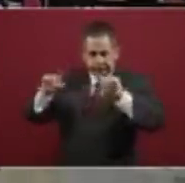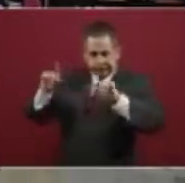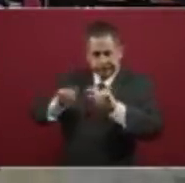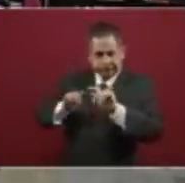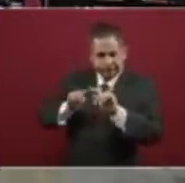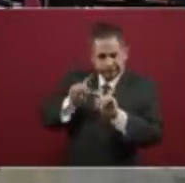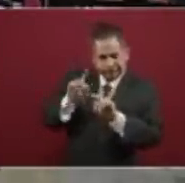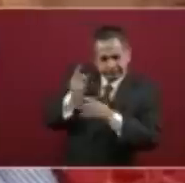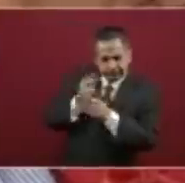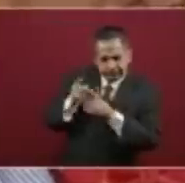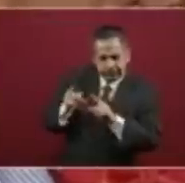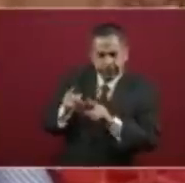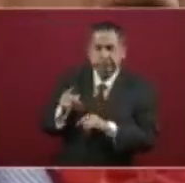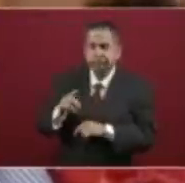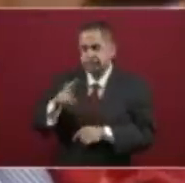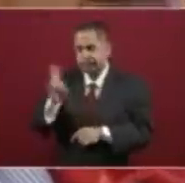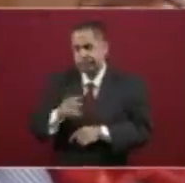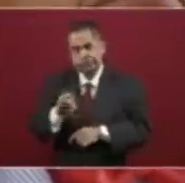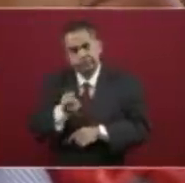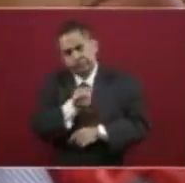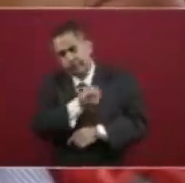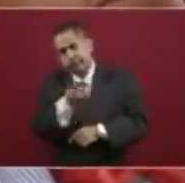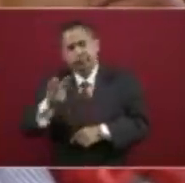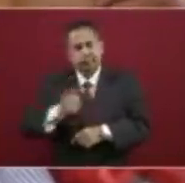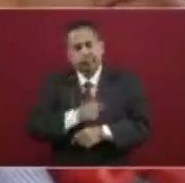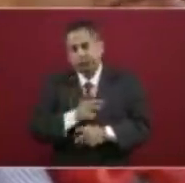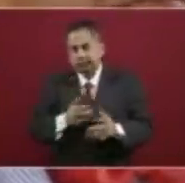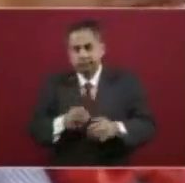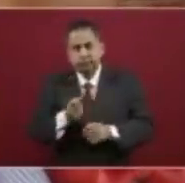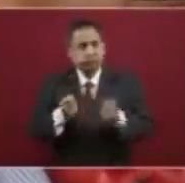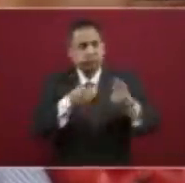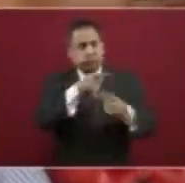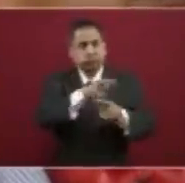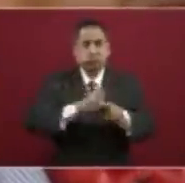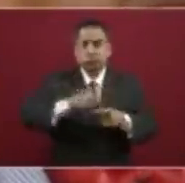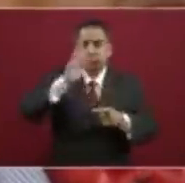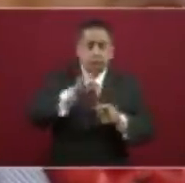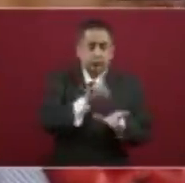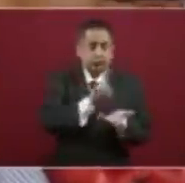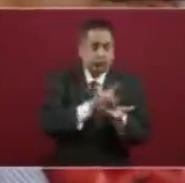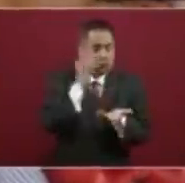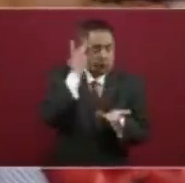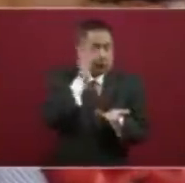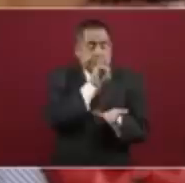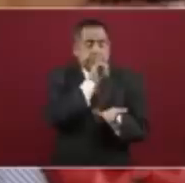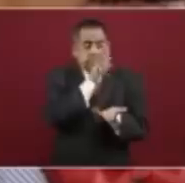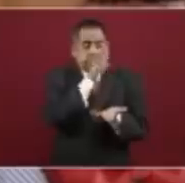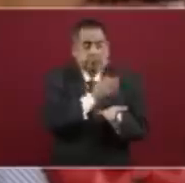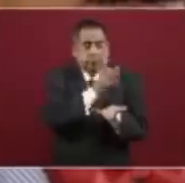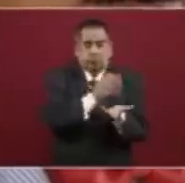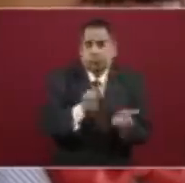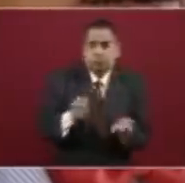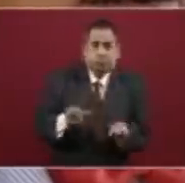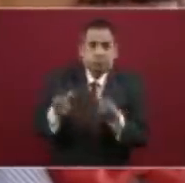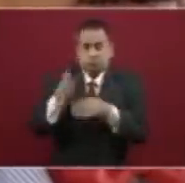definitivamente algunos expendios parece que vendieran agua bendita. Vemos ahí en la Premium, por ejemplo, que casi llega a